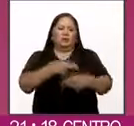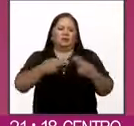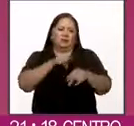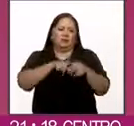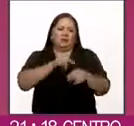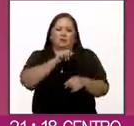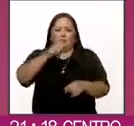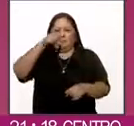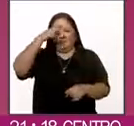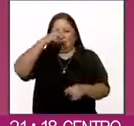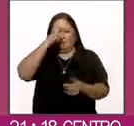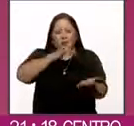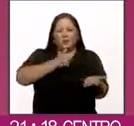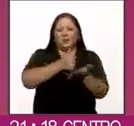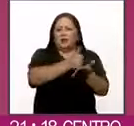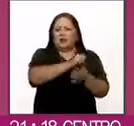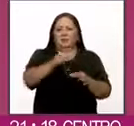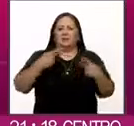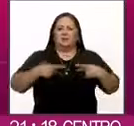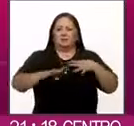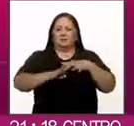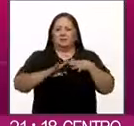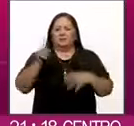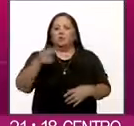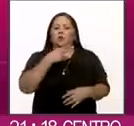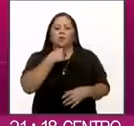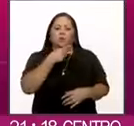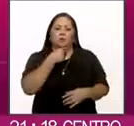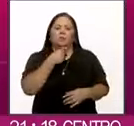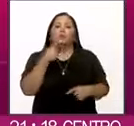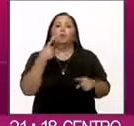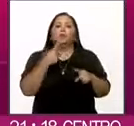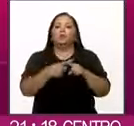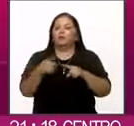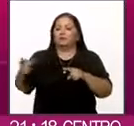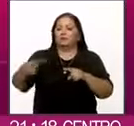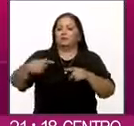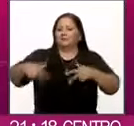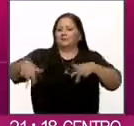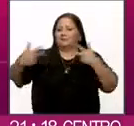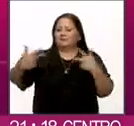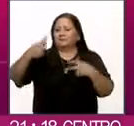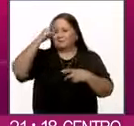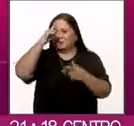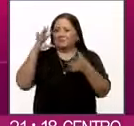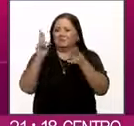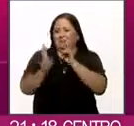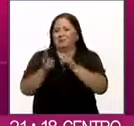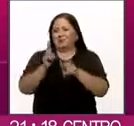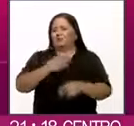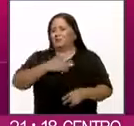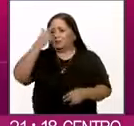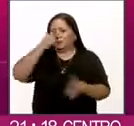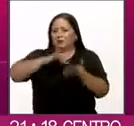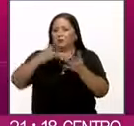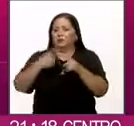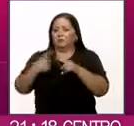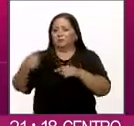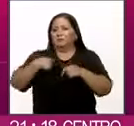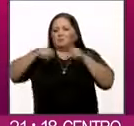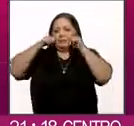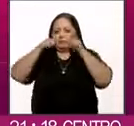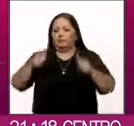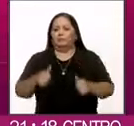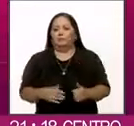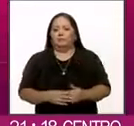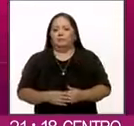Comisión Mexicana de Ayuda a Refugiados, Andrés Ramírez Silva, por tomar nuestra comunicación. Muy buenas noches, gracias por